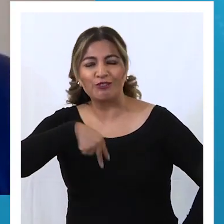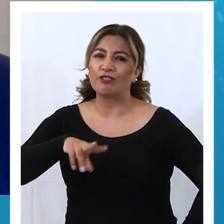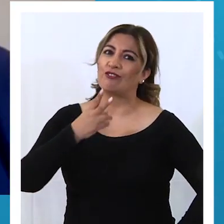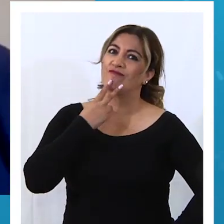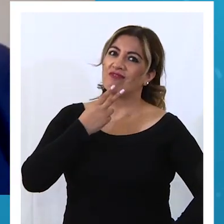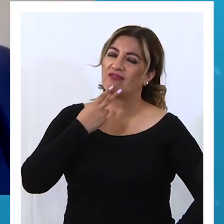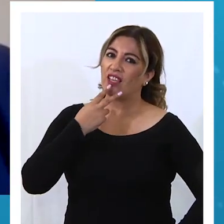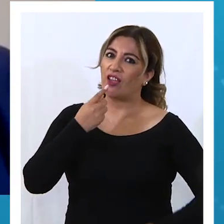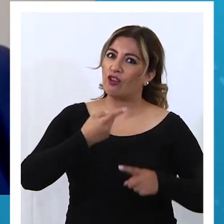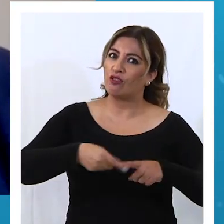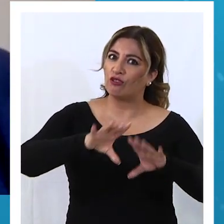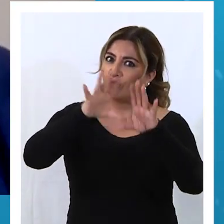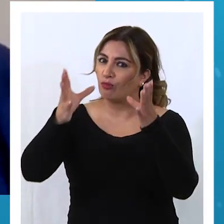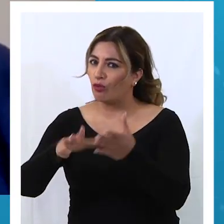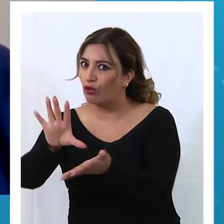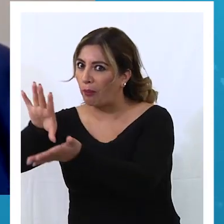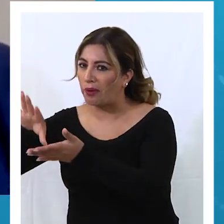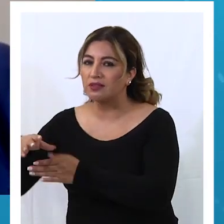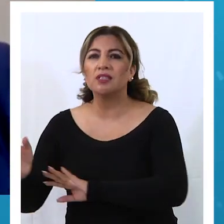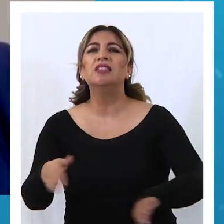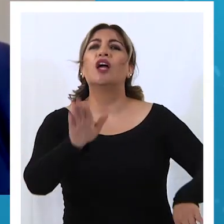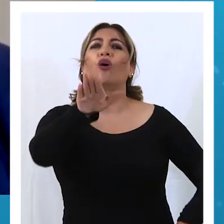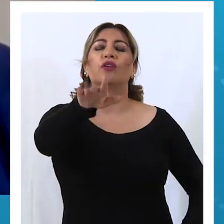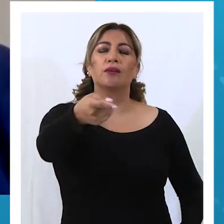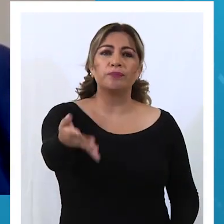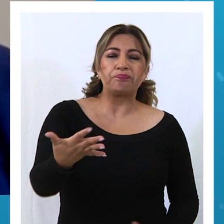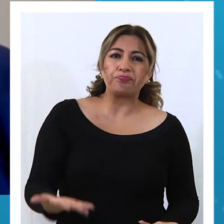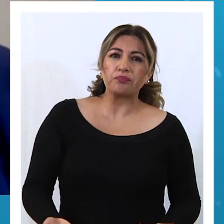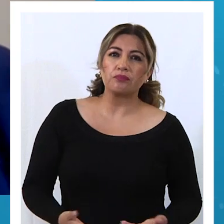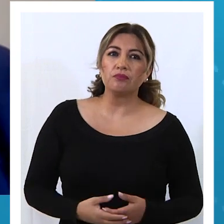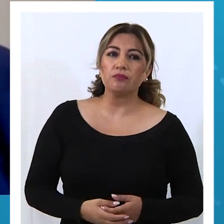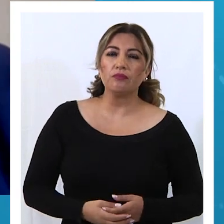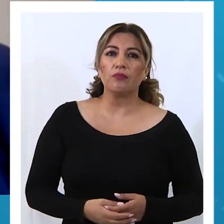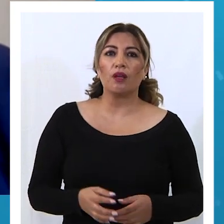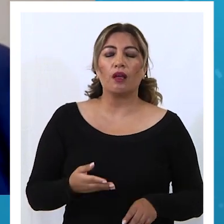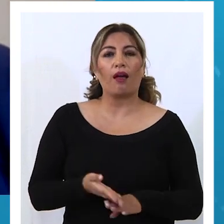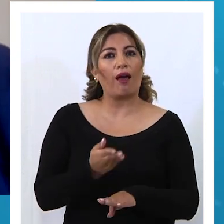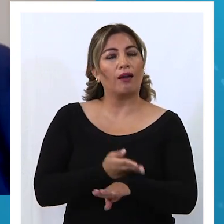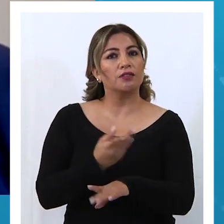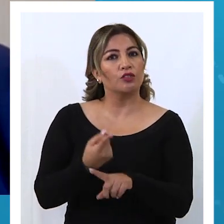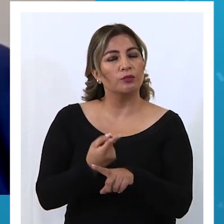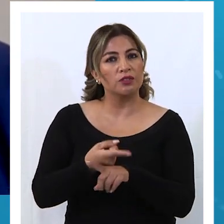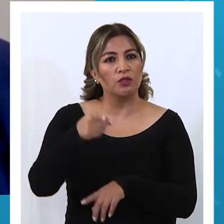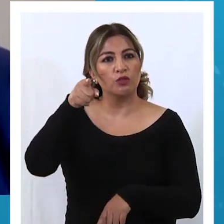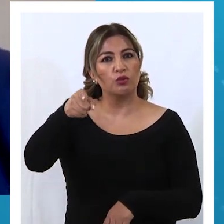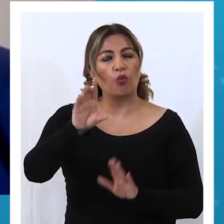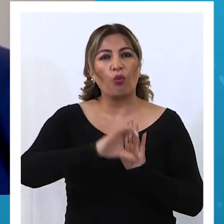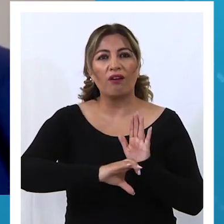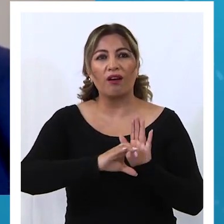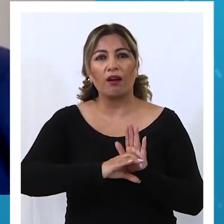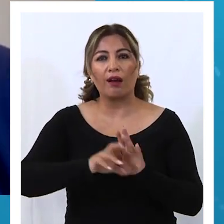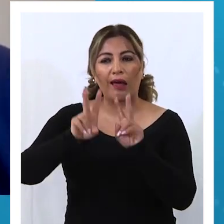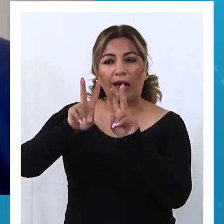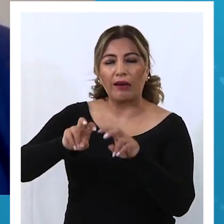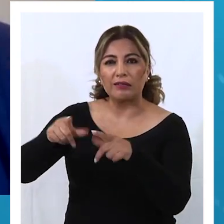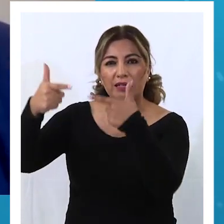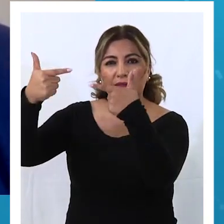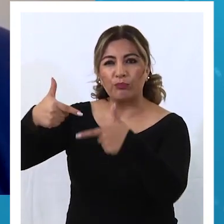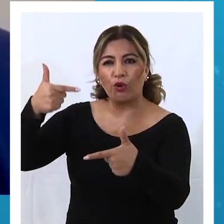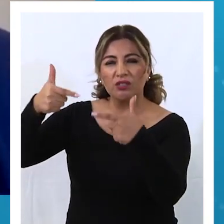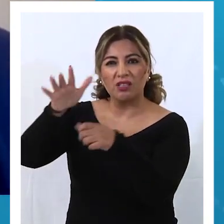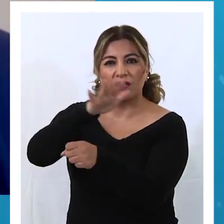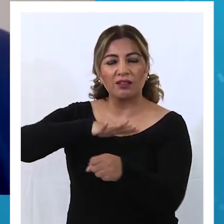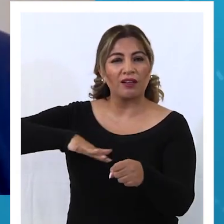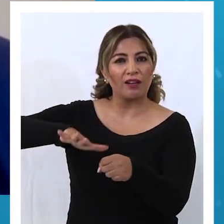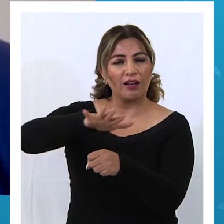estamos haciendo en el resto del planeta. Oye, Carlos, justamente conversando respecto a que tu carrera es analizar políticamente